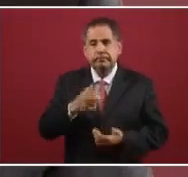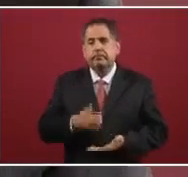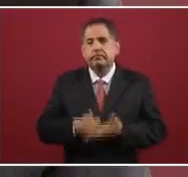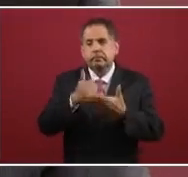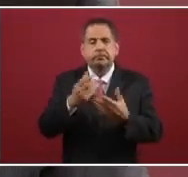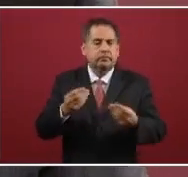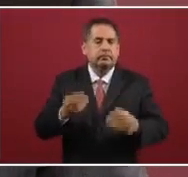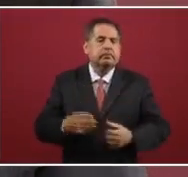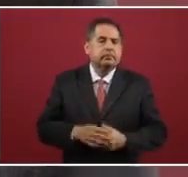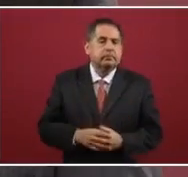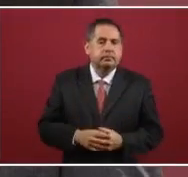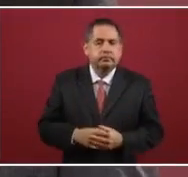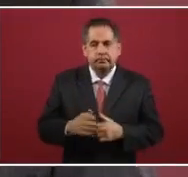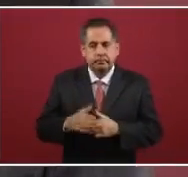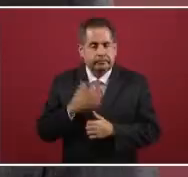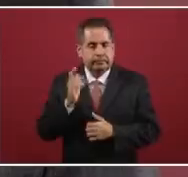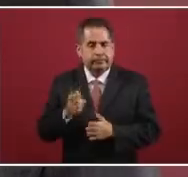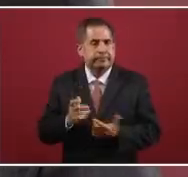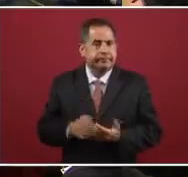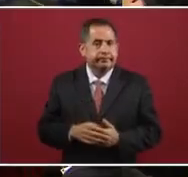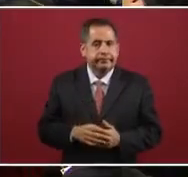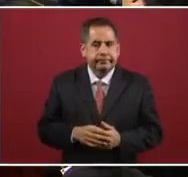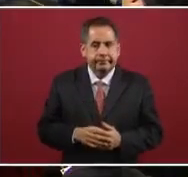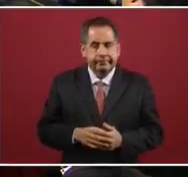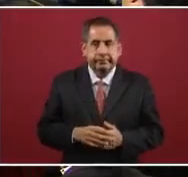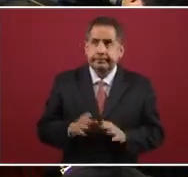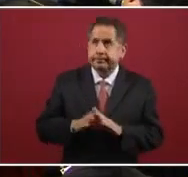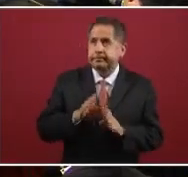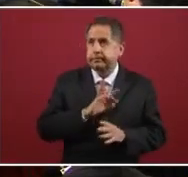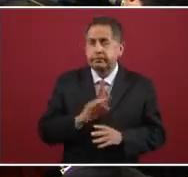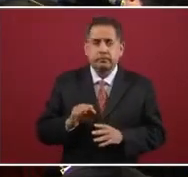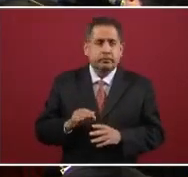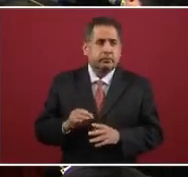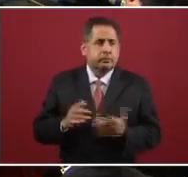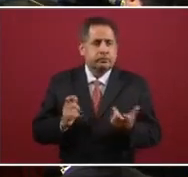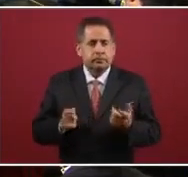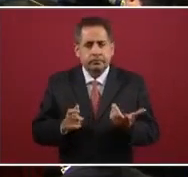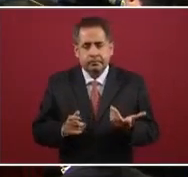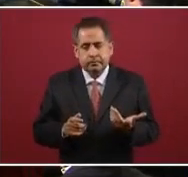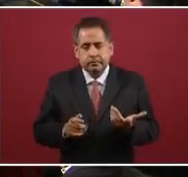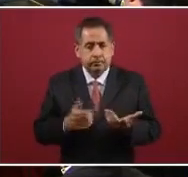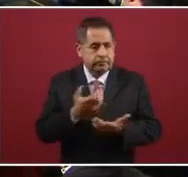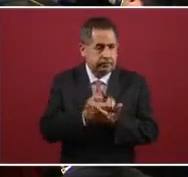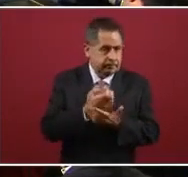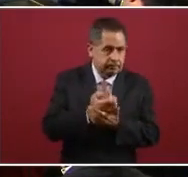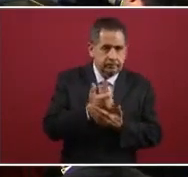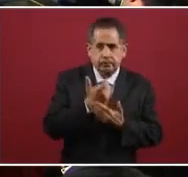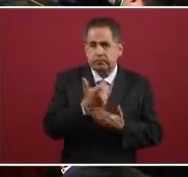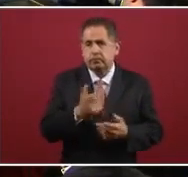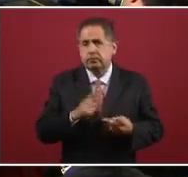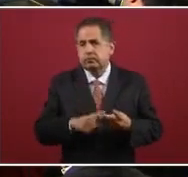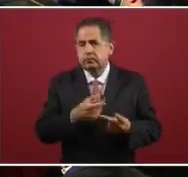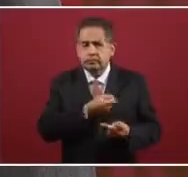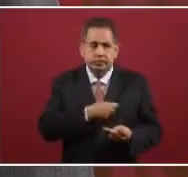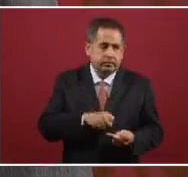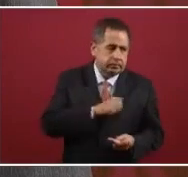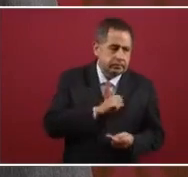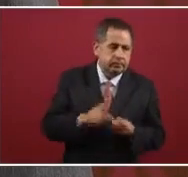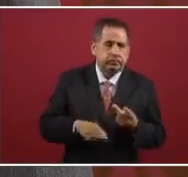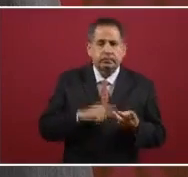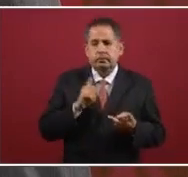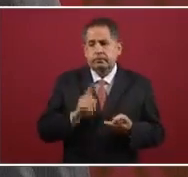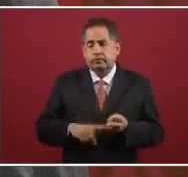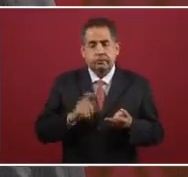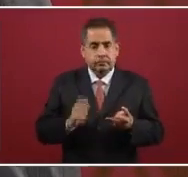mucho, porque estamos hablando de economía, estamos hablando de salud,